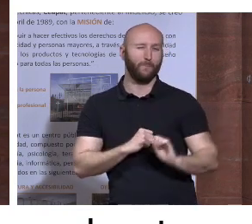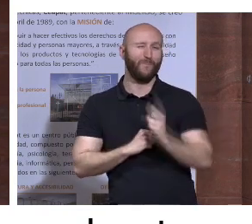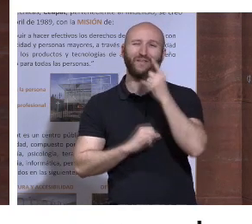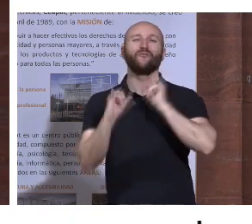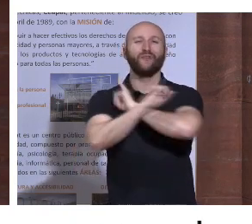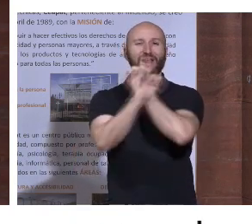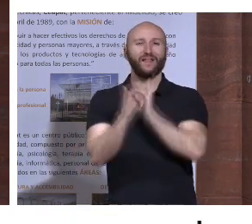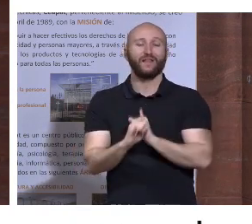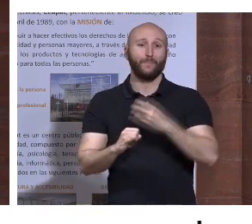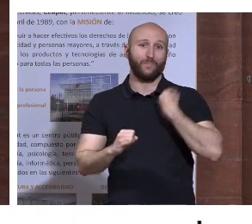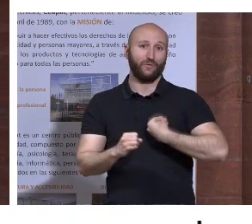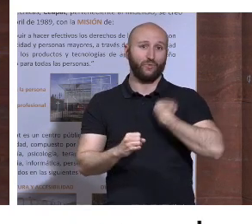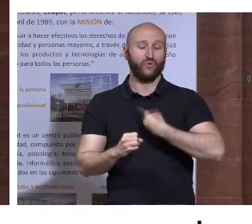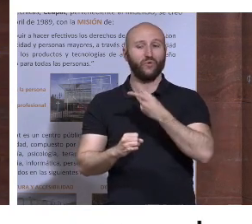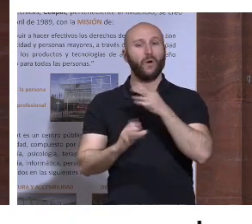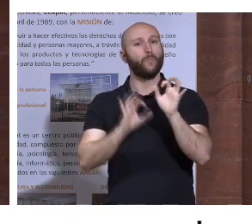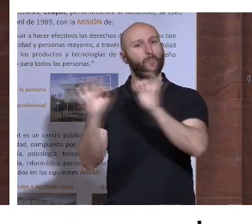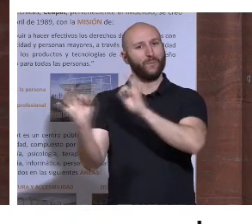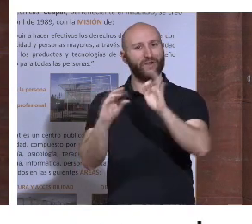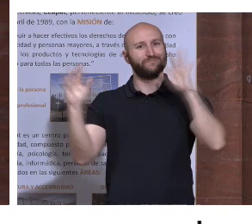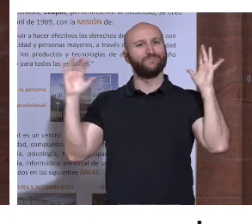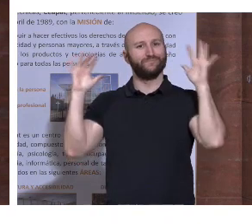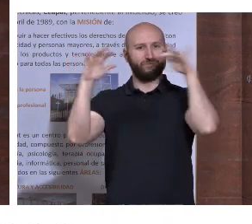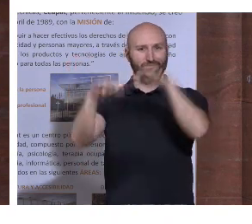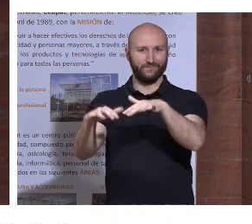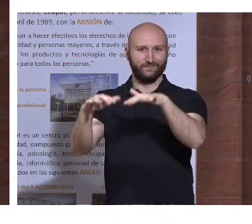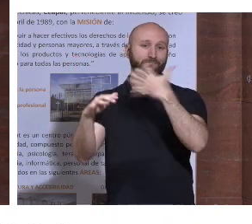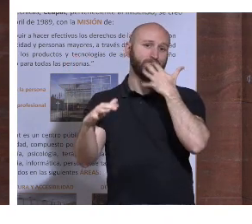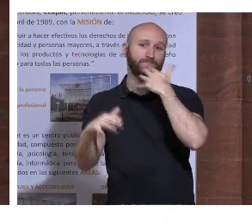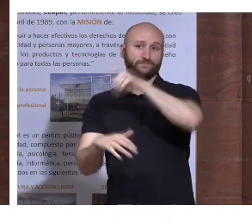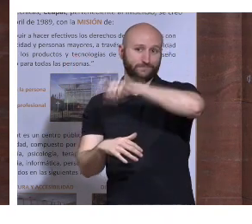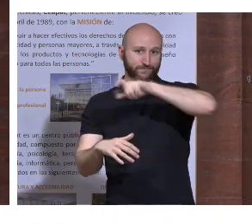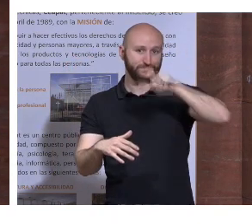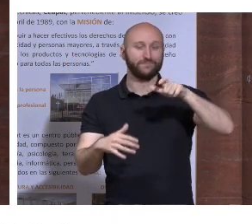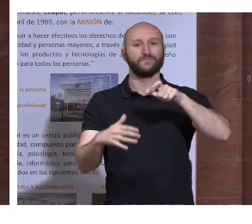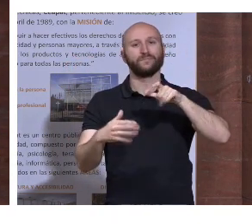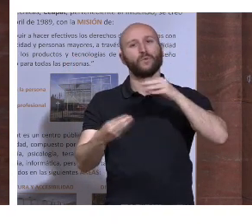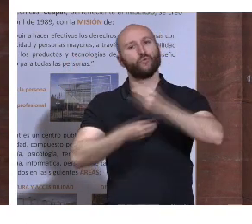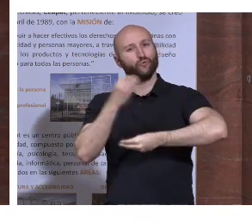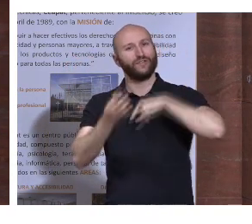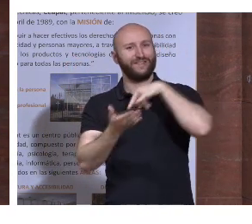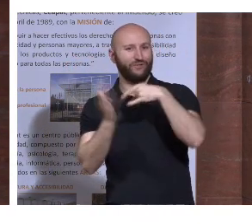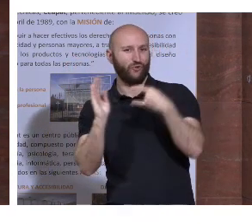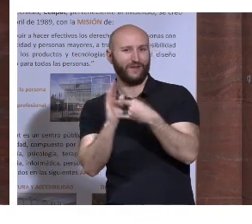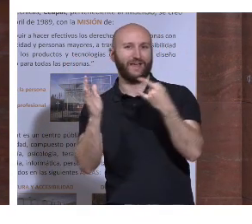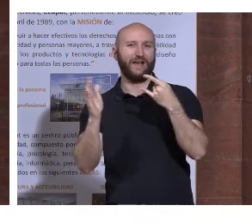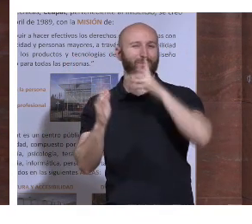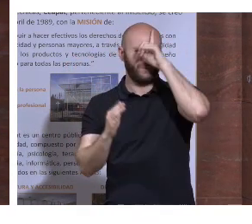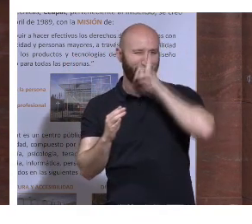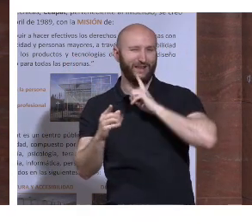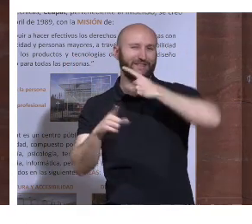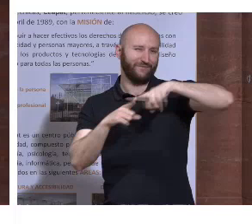cuando hemos preparado encuentros con personas que usan las tecnologías con distintos perfiles,